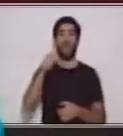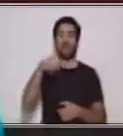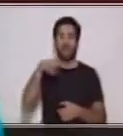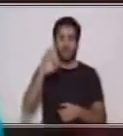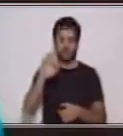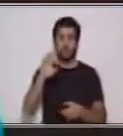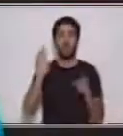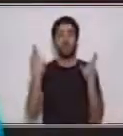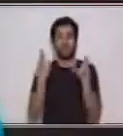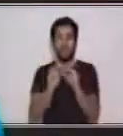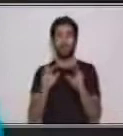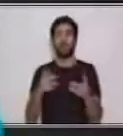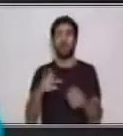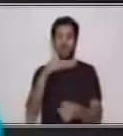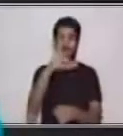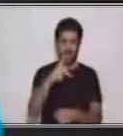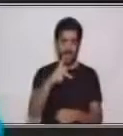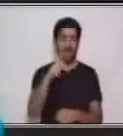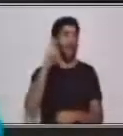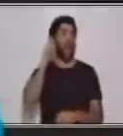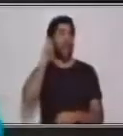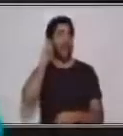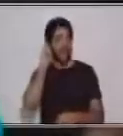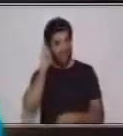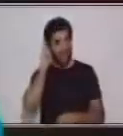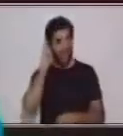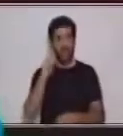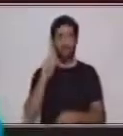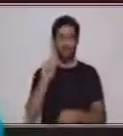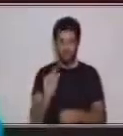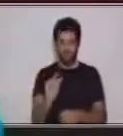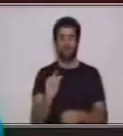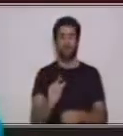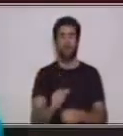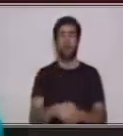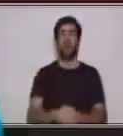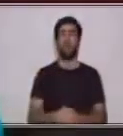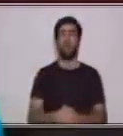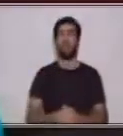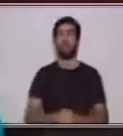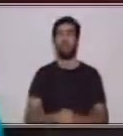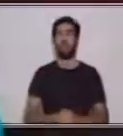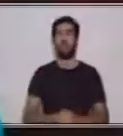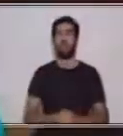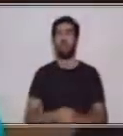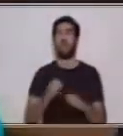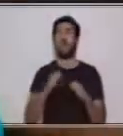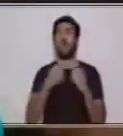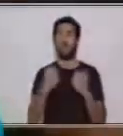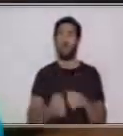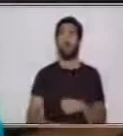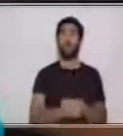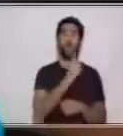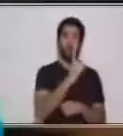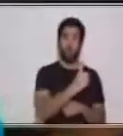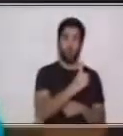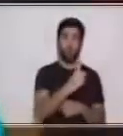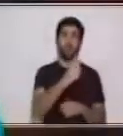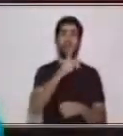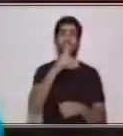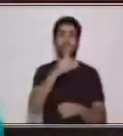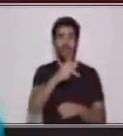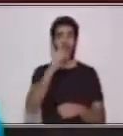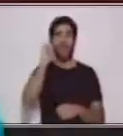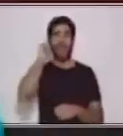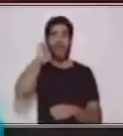KG, minúsculas. Un kilogramo equivale entonces en libras a 2.2